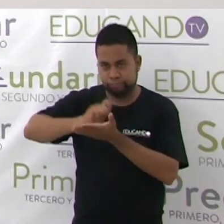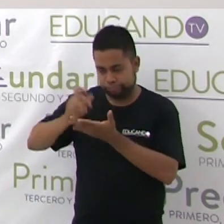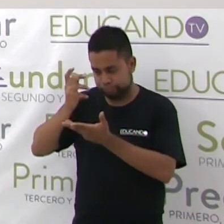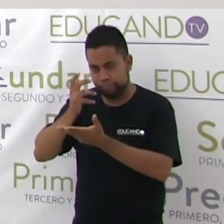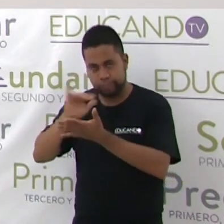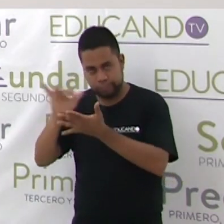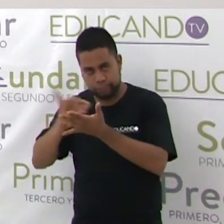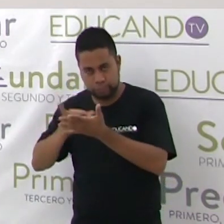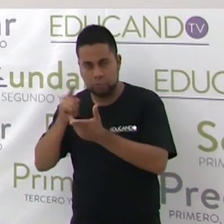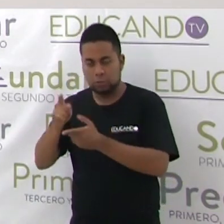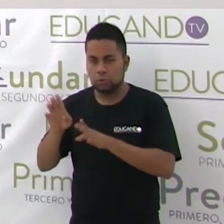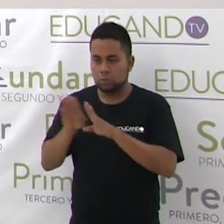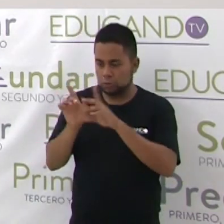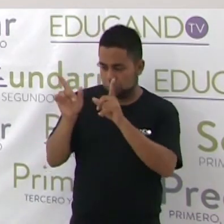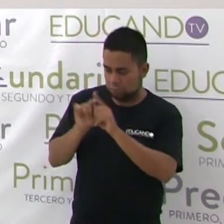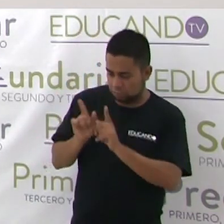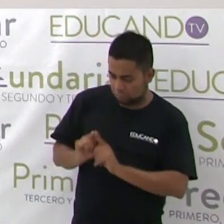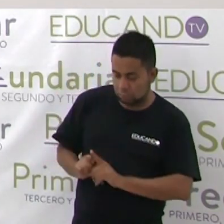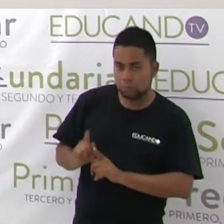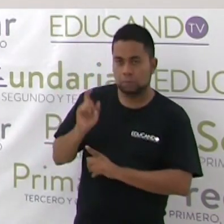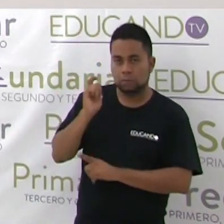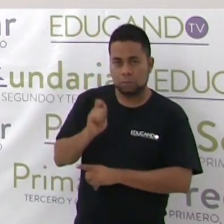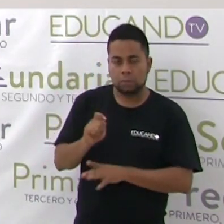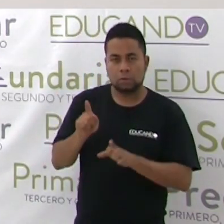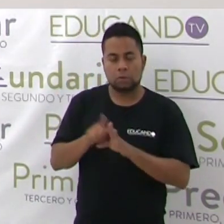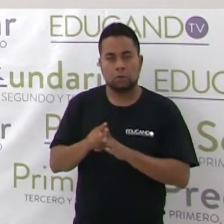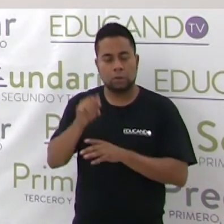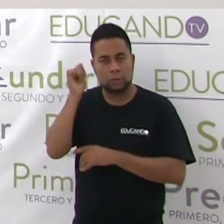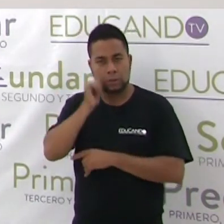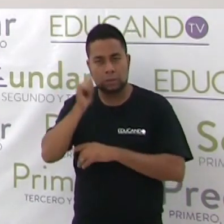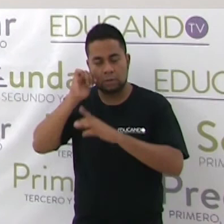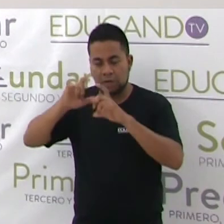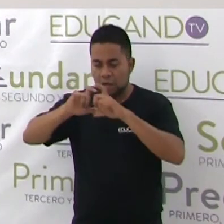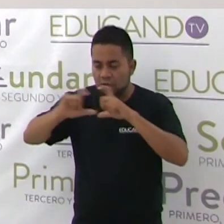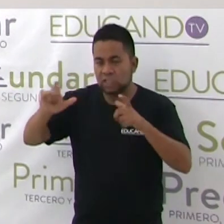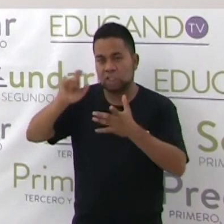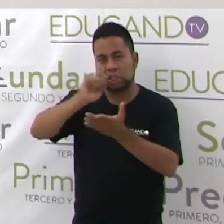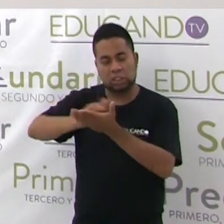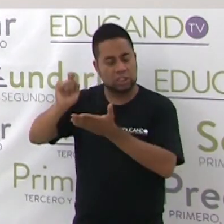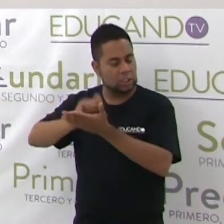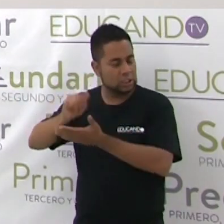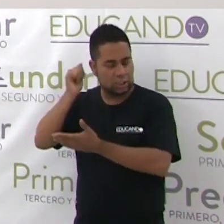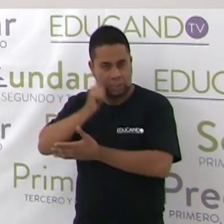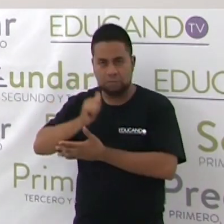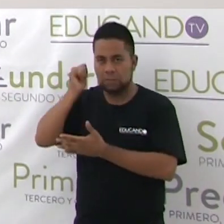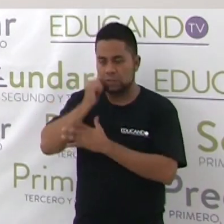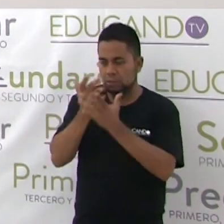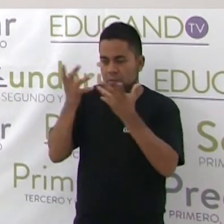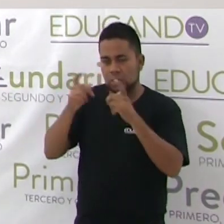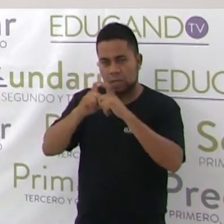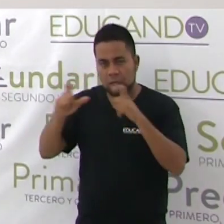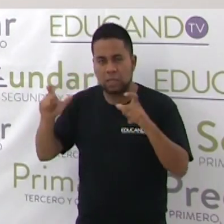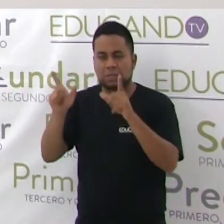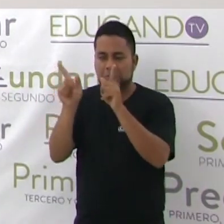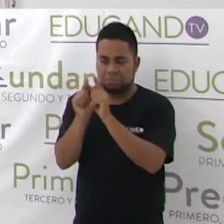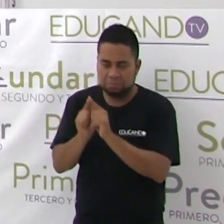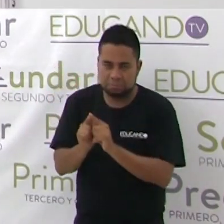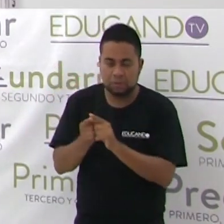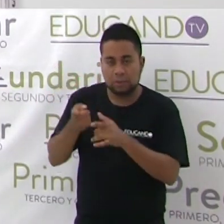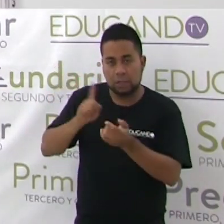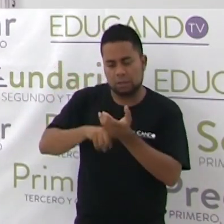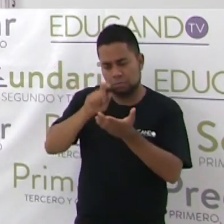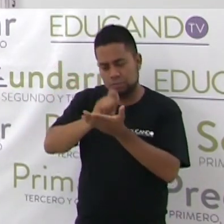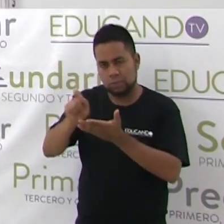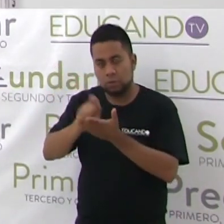y hagas tu síntesis, no te olvides de tus fichas bibliográficas, de hacer tus fichas de síntesis, en donde